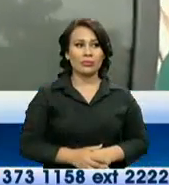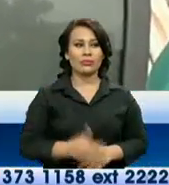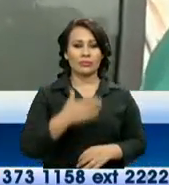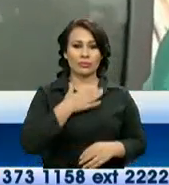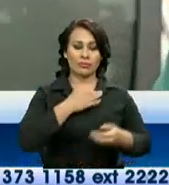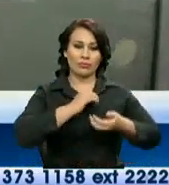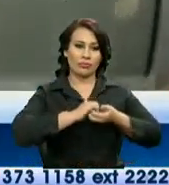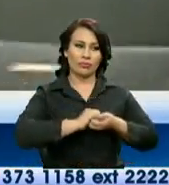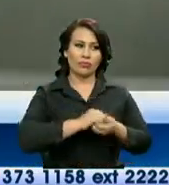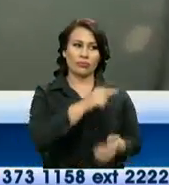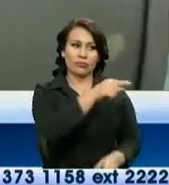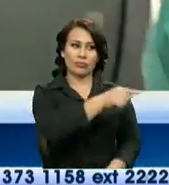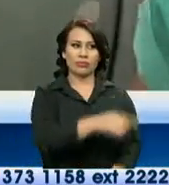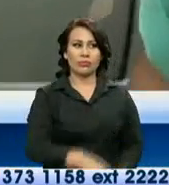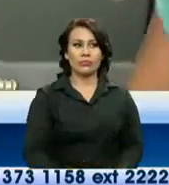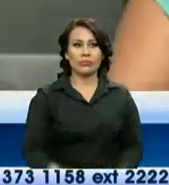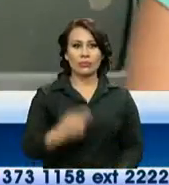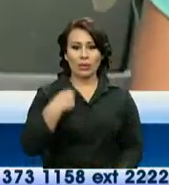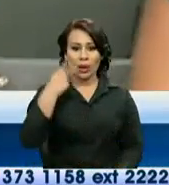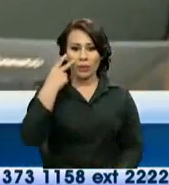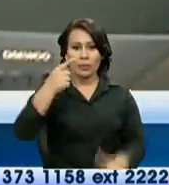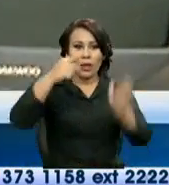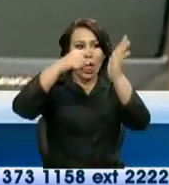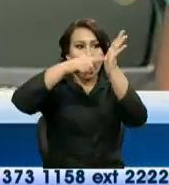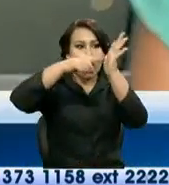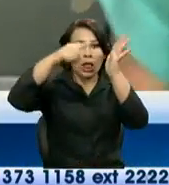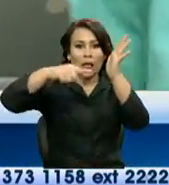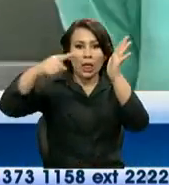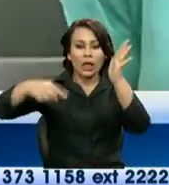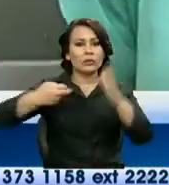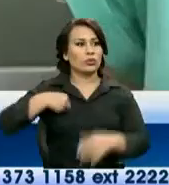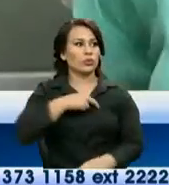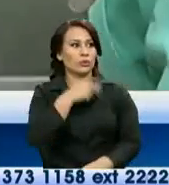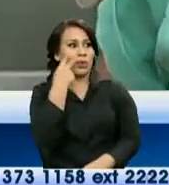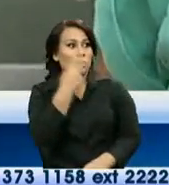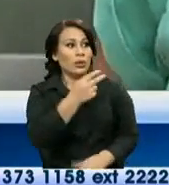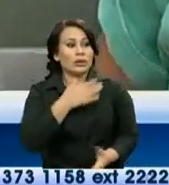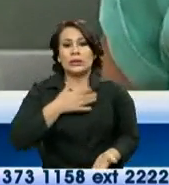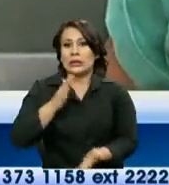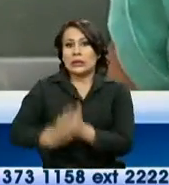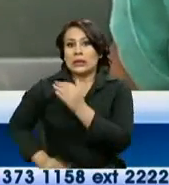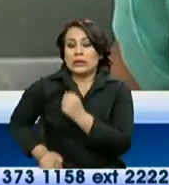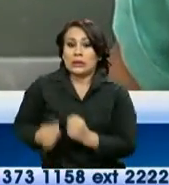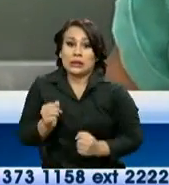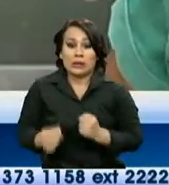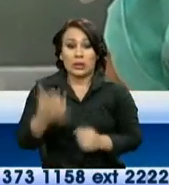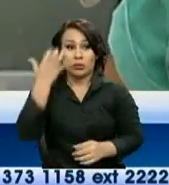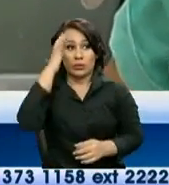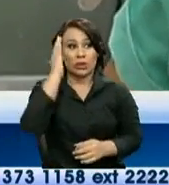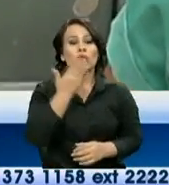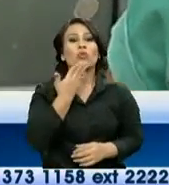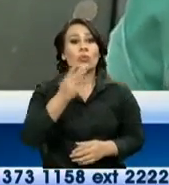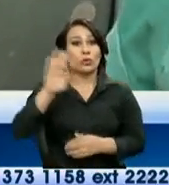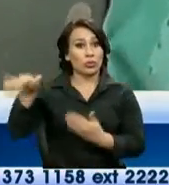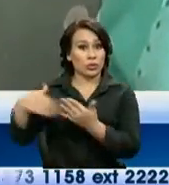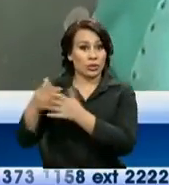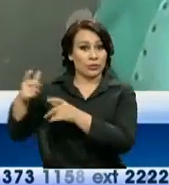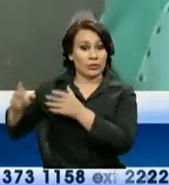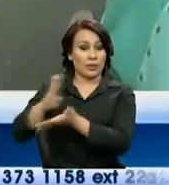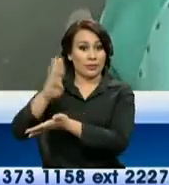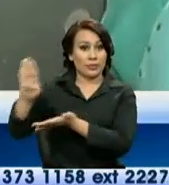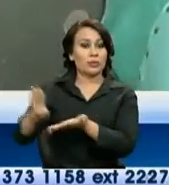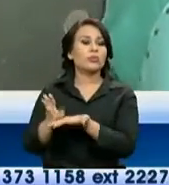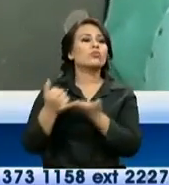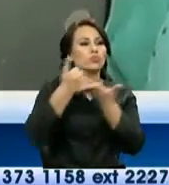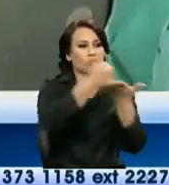e incluso vimos el cortocircuito y salimos corriendo y ahí fue que pasó el incendio. ¿Todo el barrio ayudó a las personas? Todas las personas